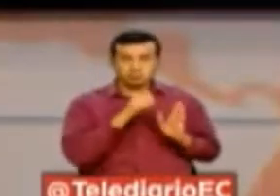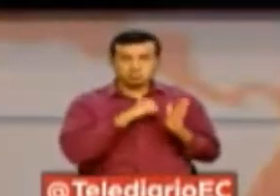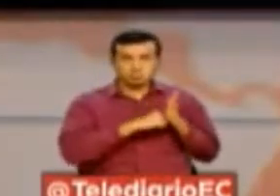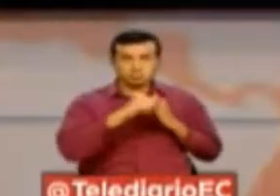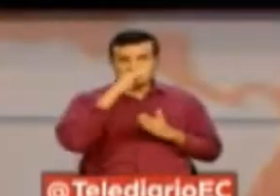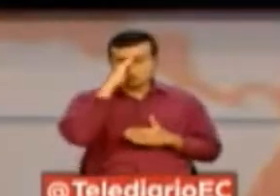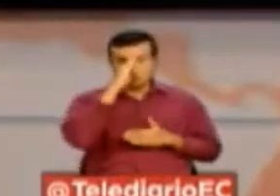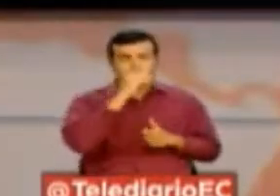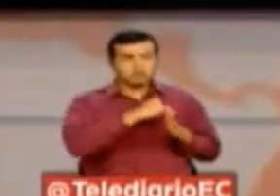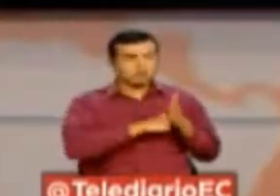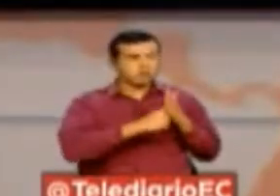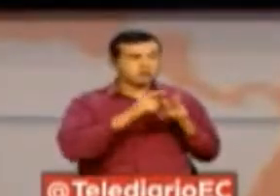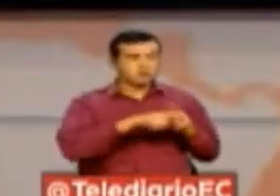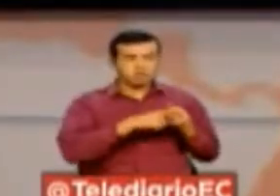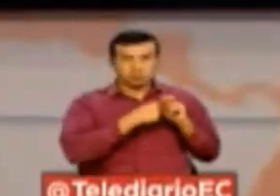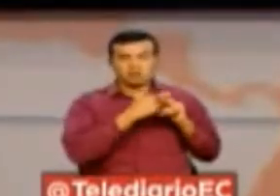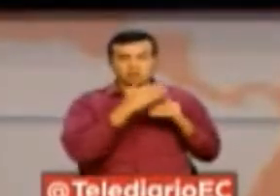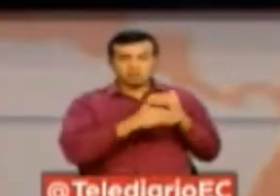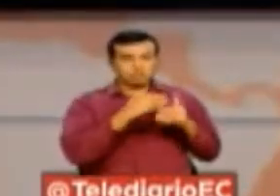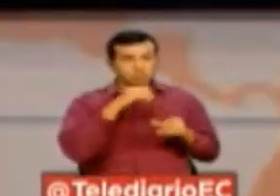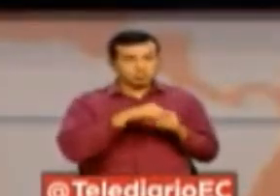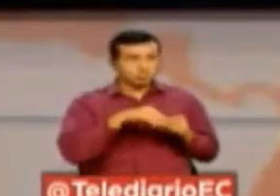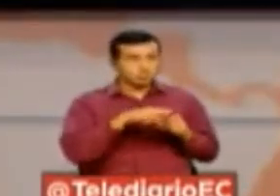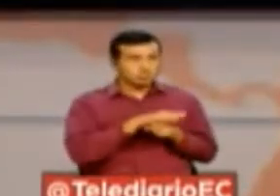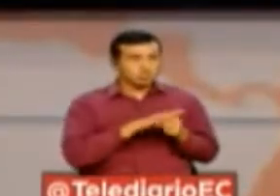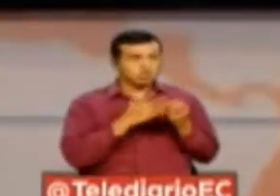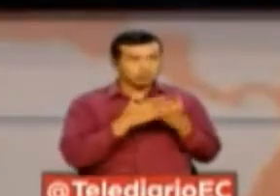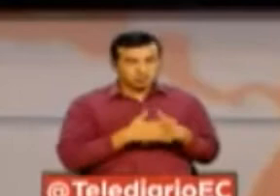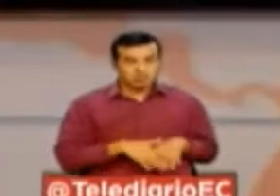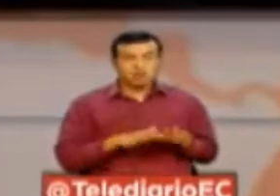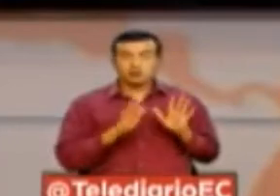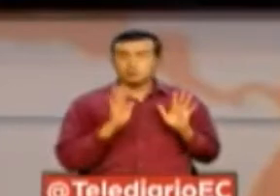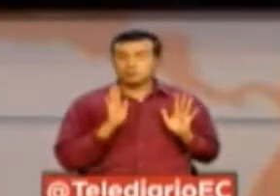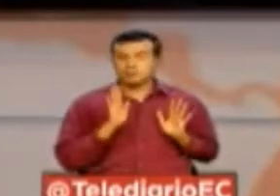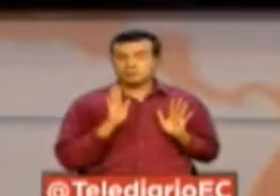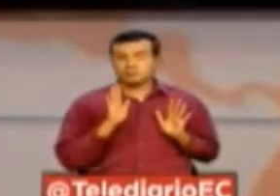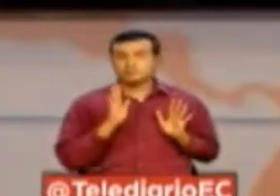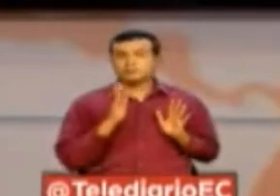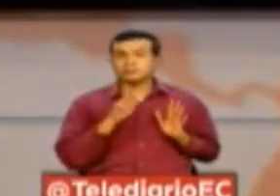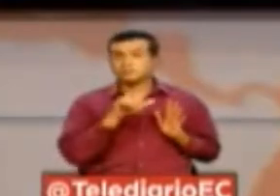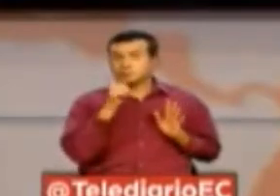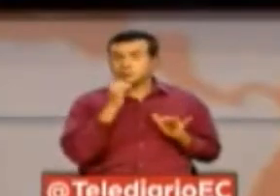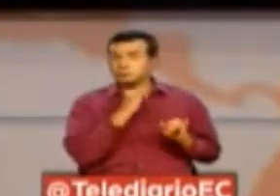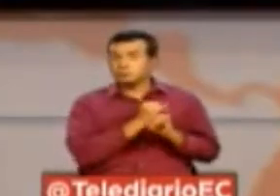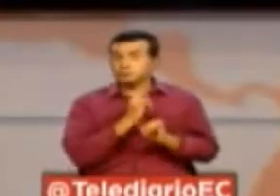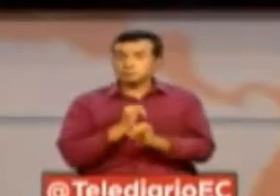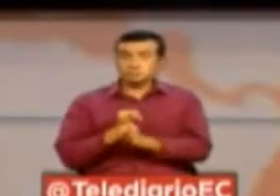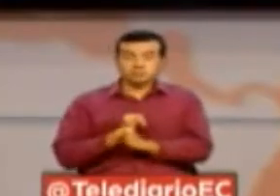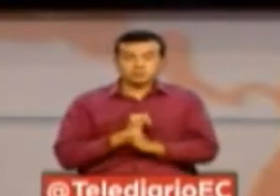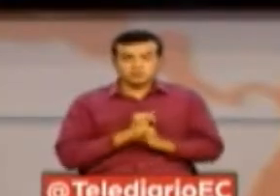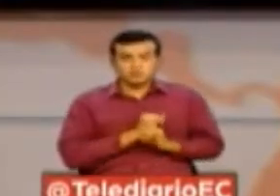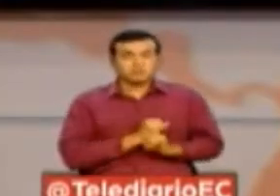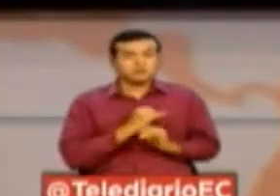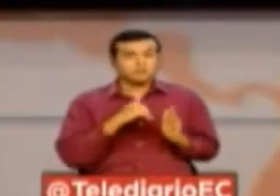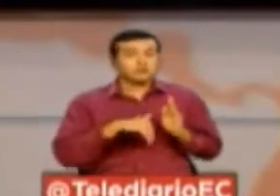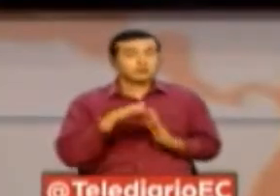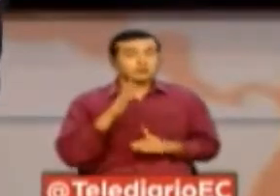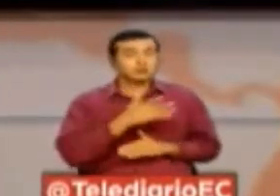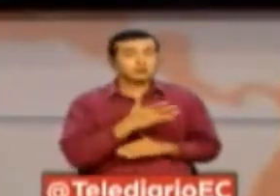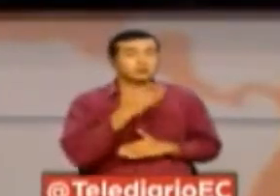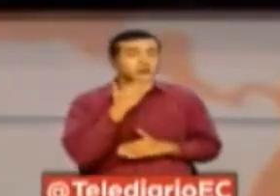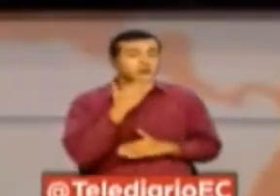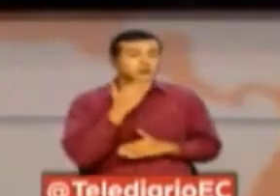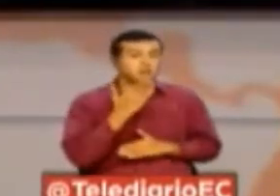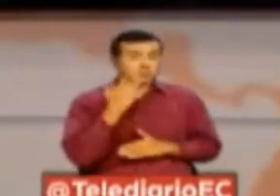ministerio interior y el ministerio inició proceso interno y a requerimiento a requerimiento de otras entidades y principalmente